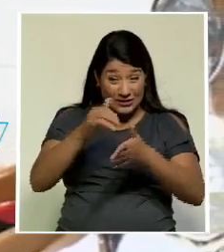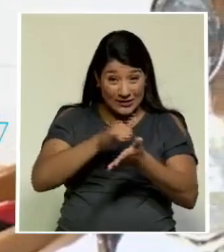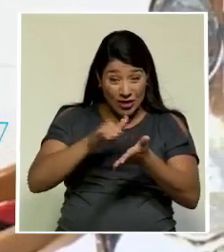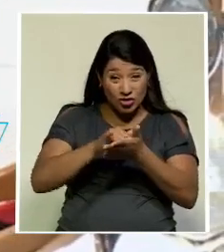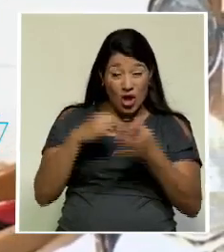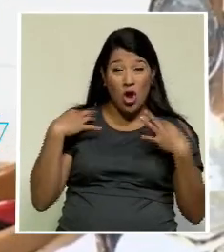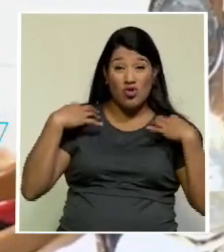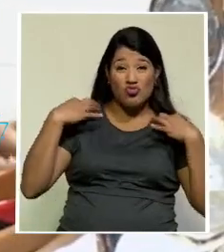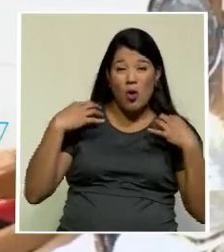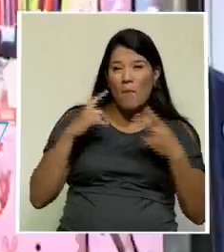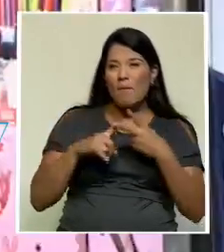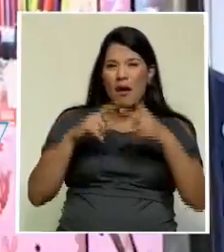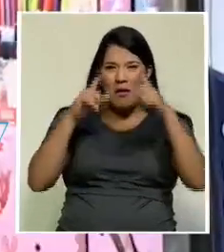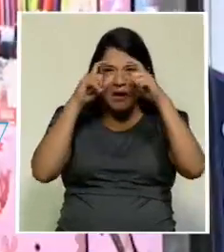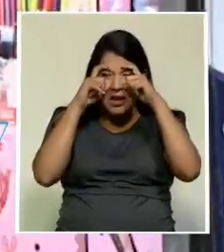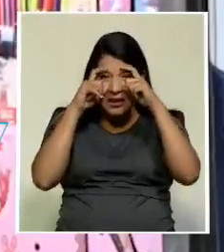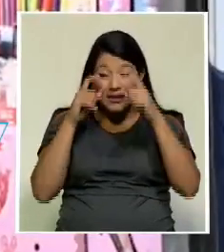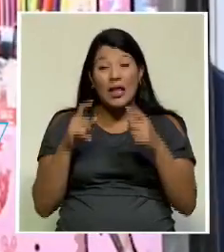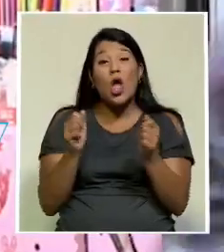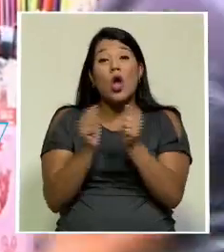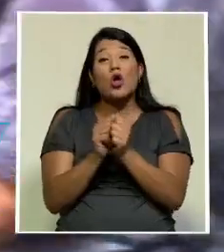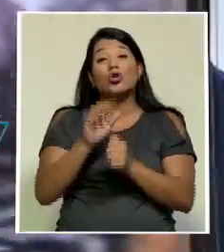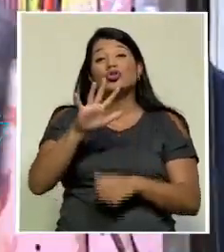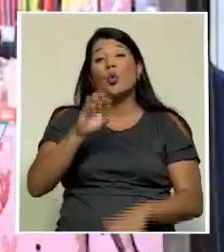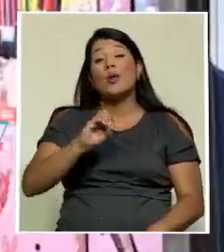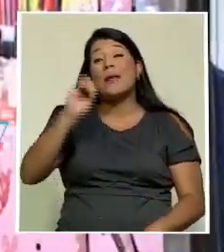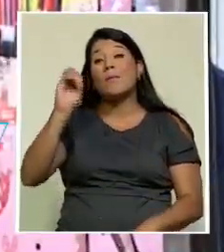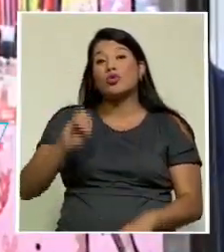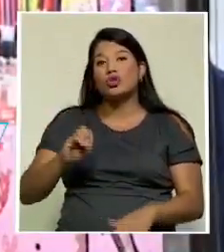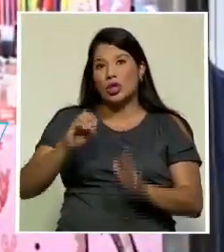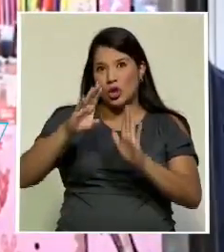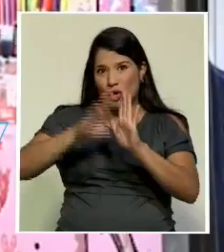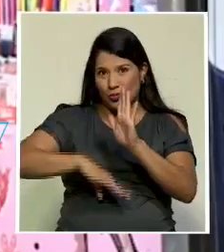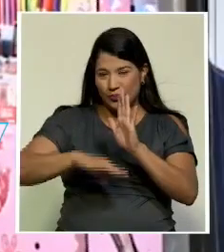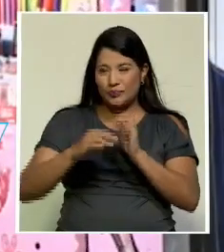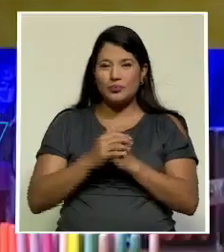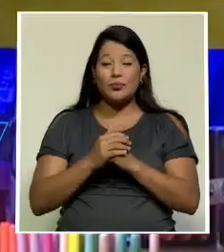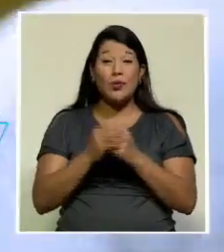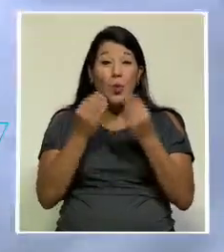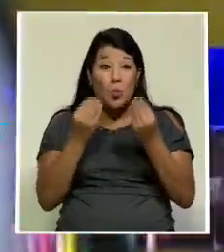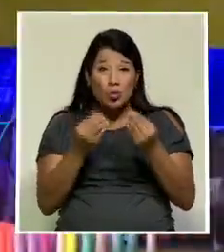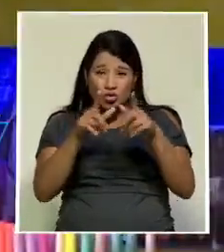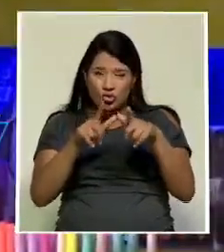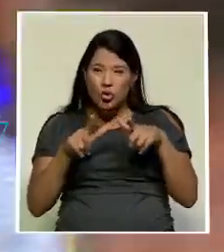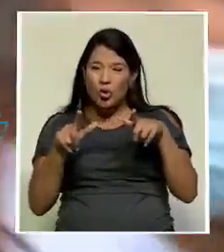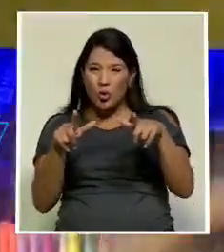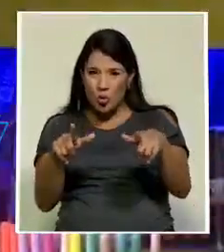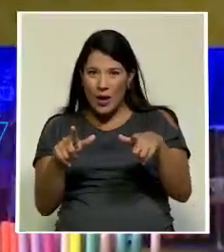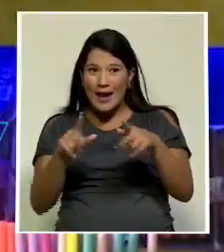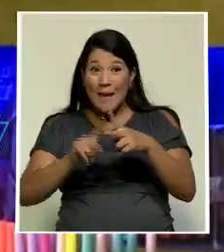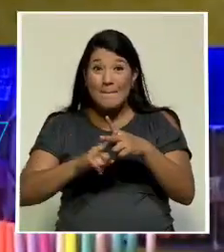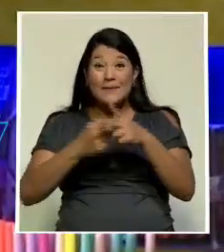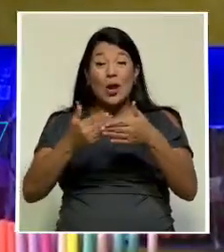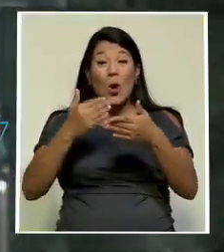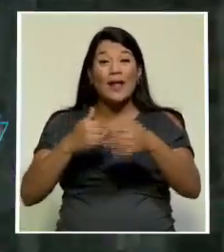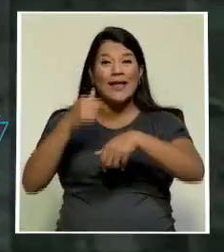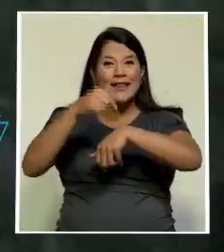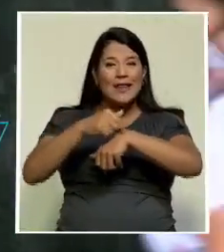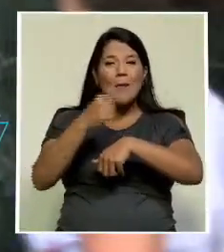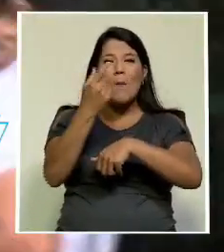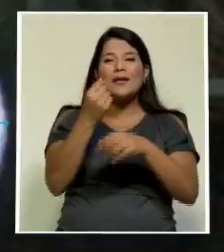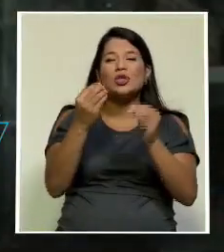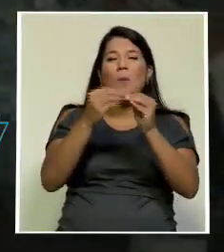lentes, entre otros, hasta en un 50% de descuento. Muchos de los locales comenzaron por anticipado las promociones como una estrategia